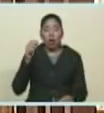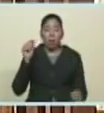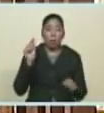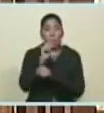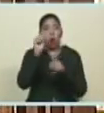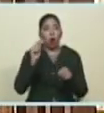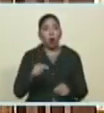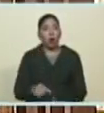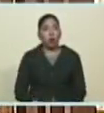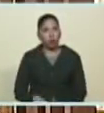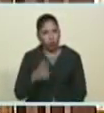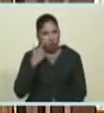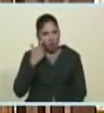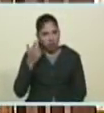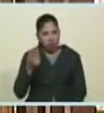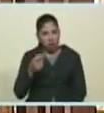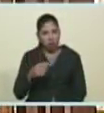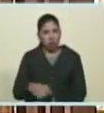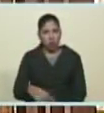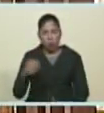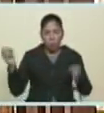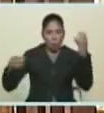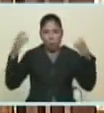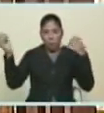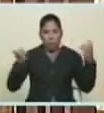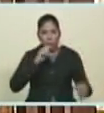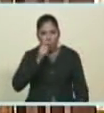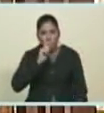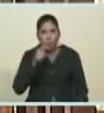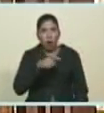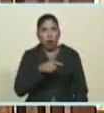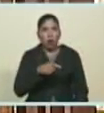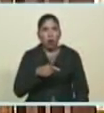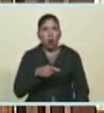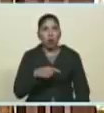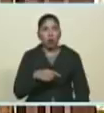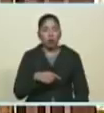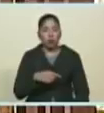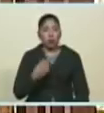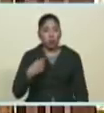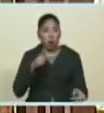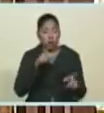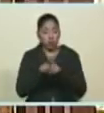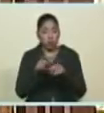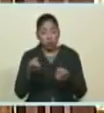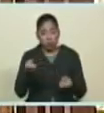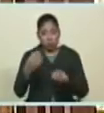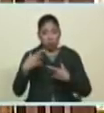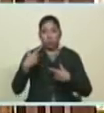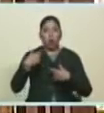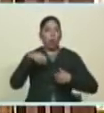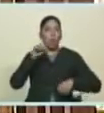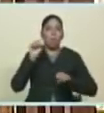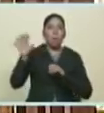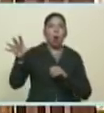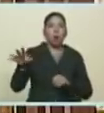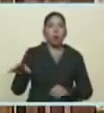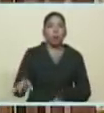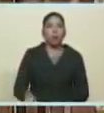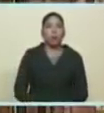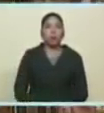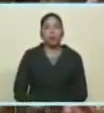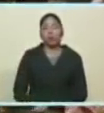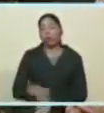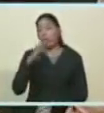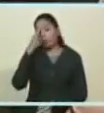¿Usted no vieron la brujería que él me hizo? Pero que se le devolvió. Dios me salve y me proteja por